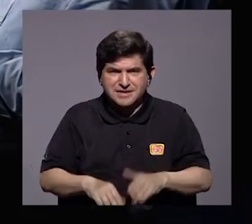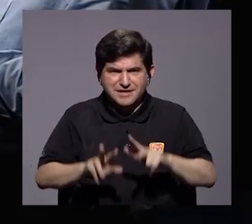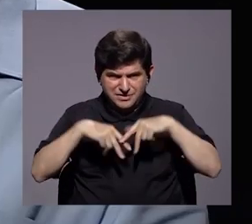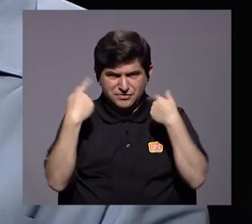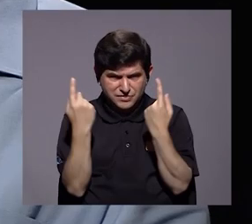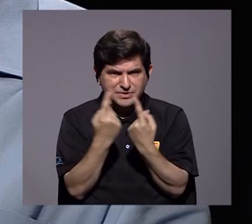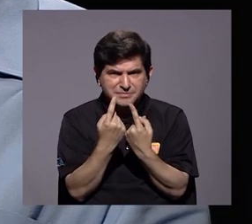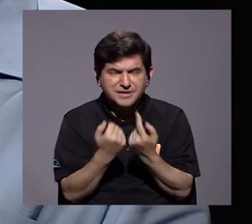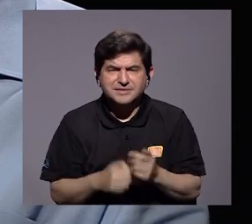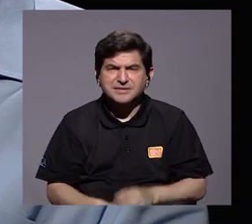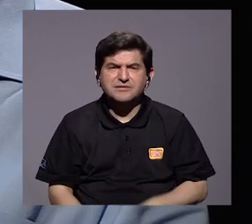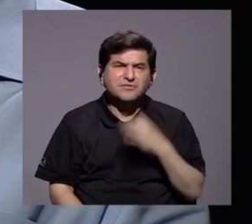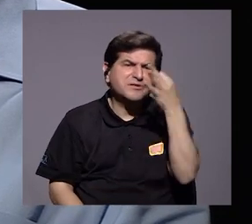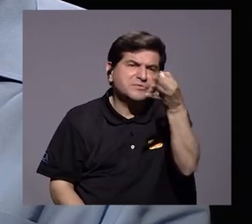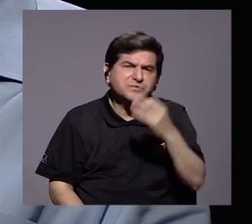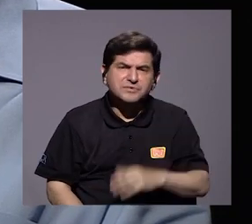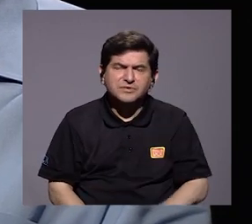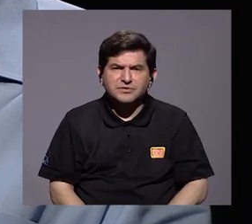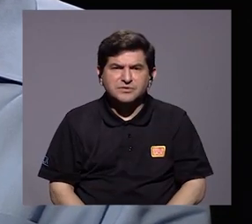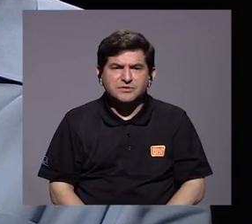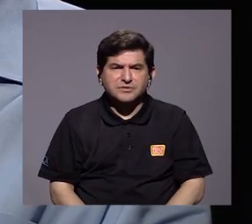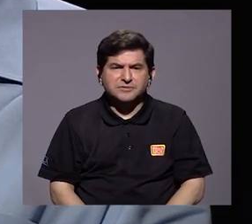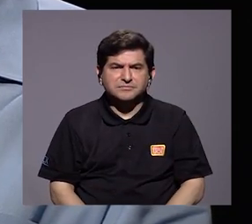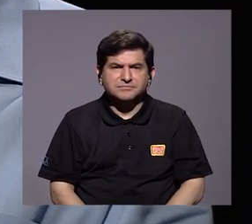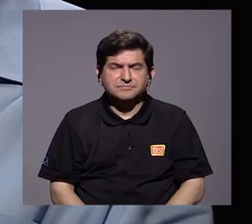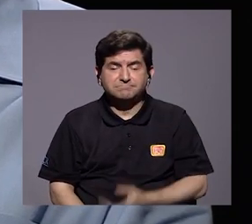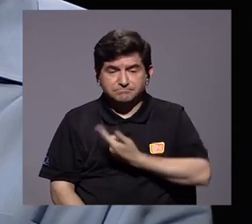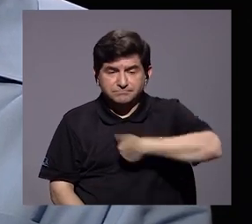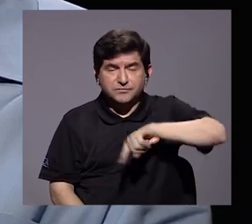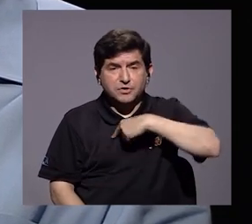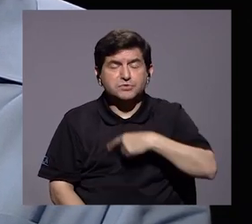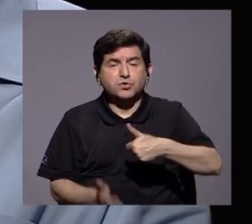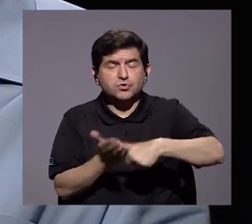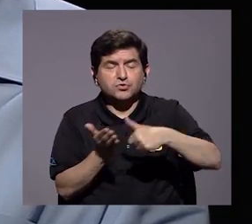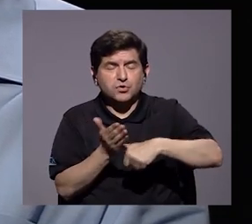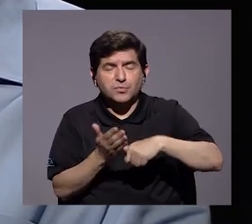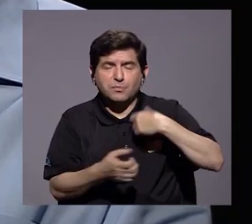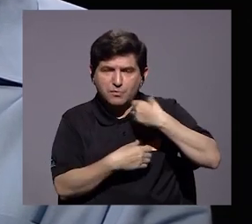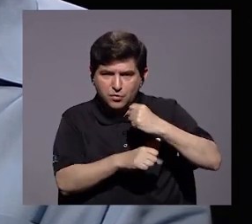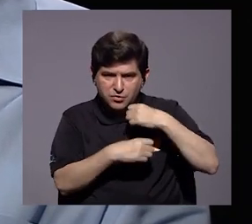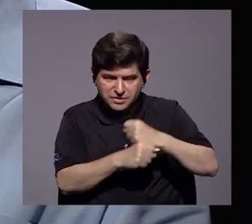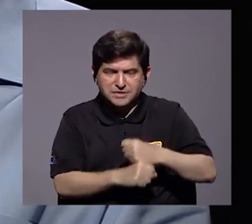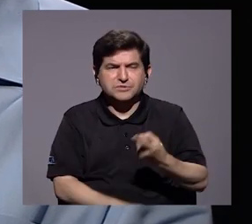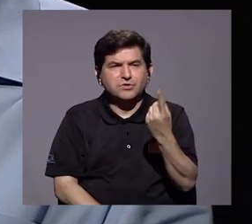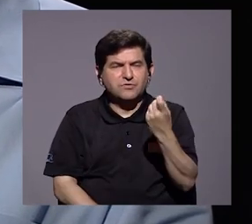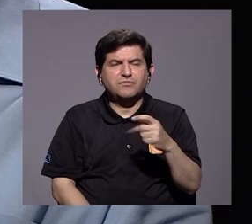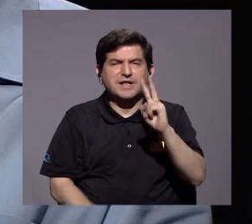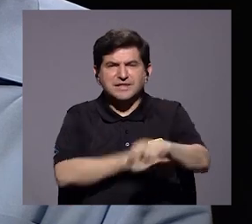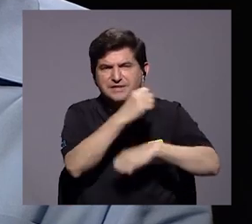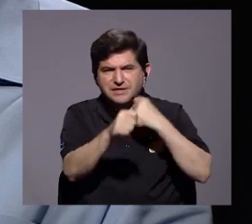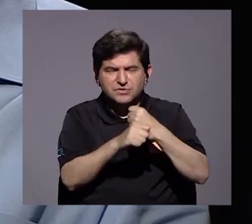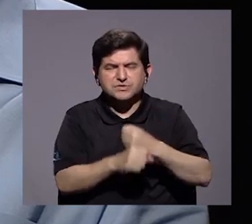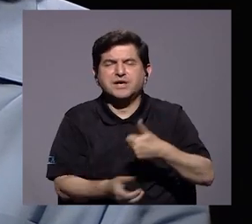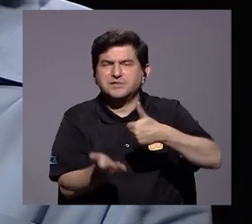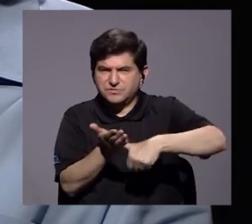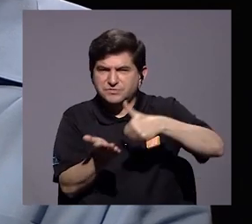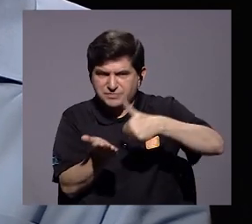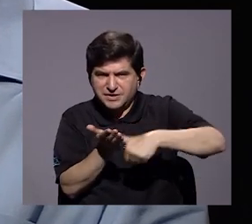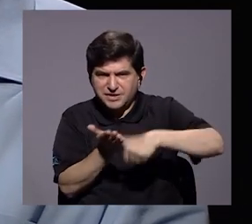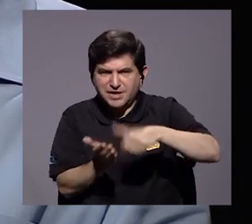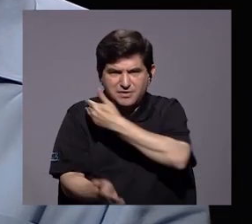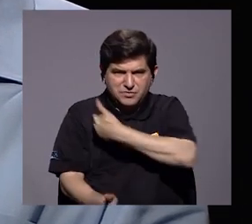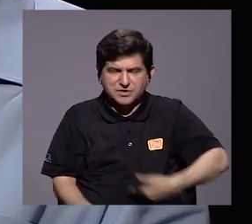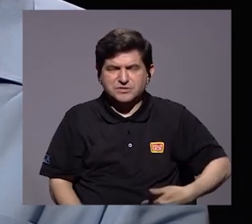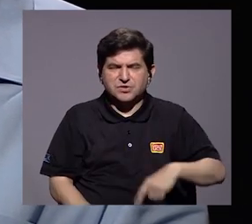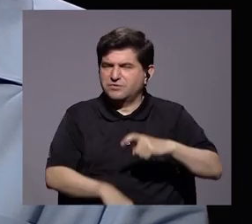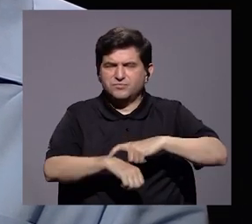partido estamos a punto de tener elecciones municipales faltan dos años para las elecciones no es